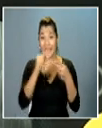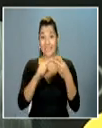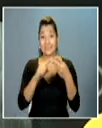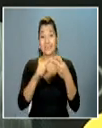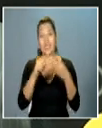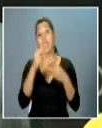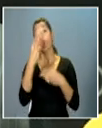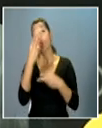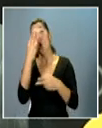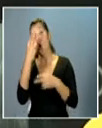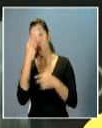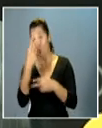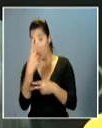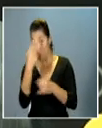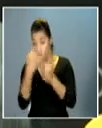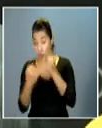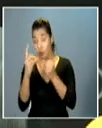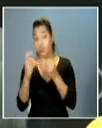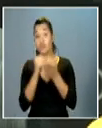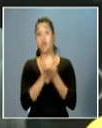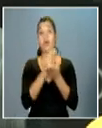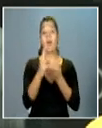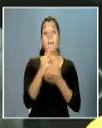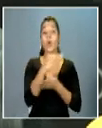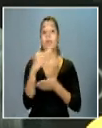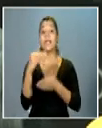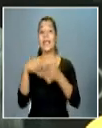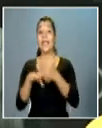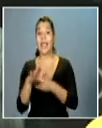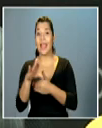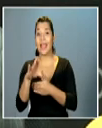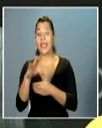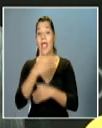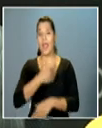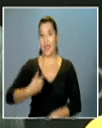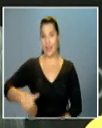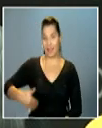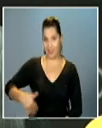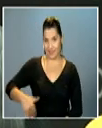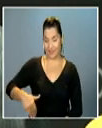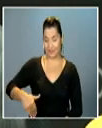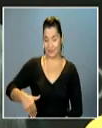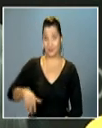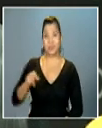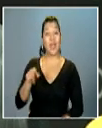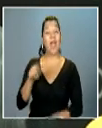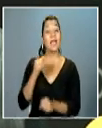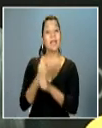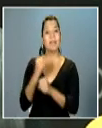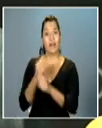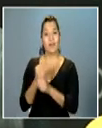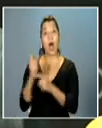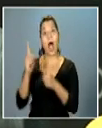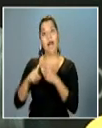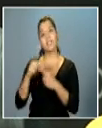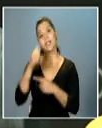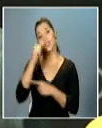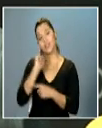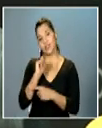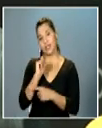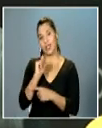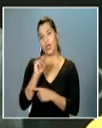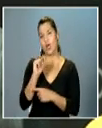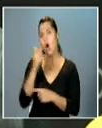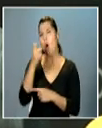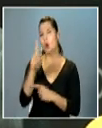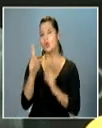últimos nombramientos fueron en San Ramón y en Flagrancias de Heredia, donde trabajó hasta el día de ayer aproximadamente a